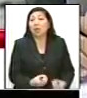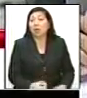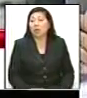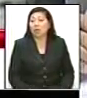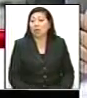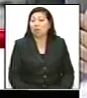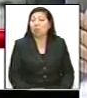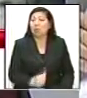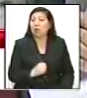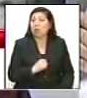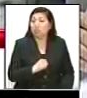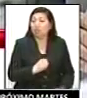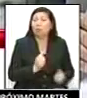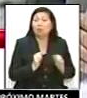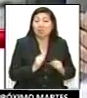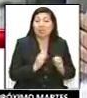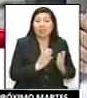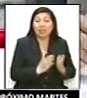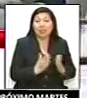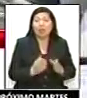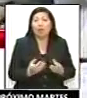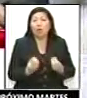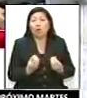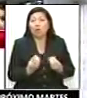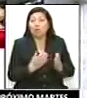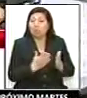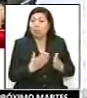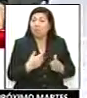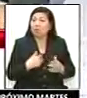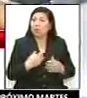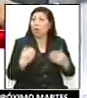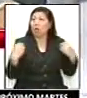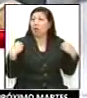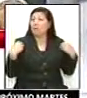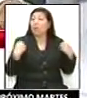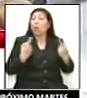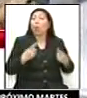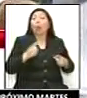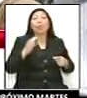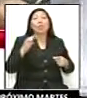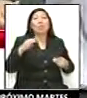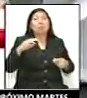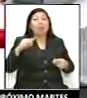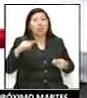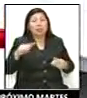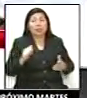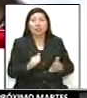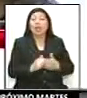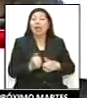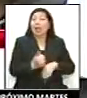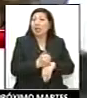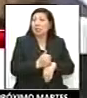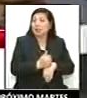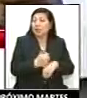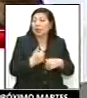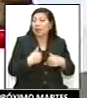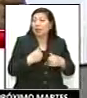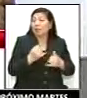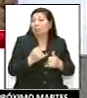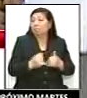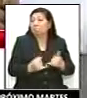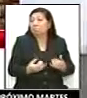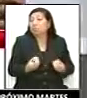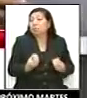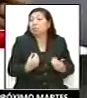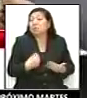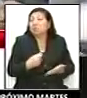¿Cómo es que yo me organizo? ¿Cómo organizo mi despacho? ¿Cuántos magistrados, cuántos asesores voy a tener? En fin,